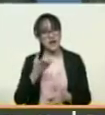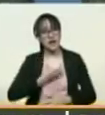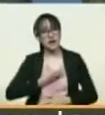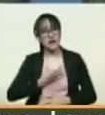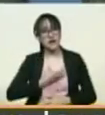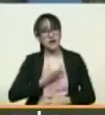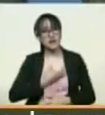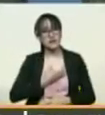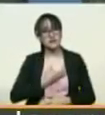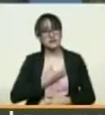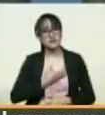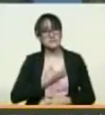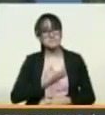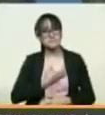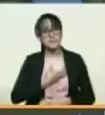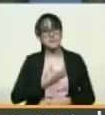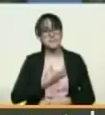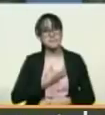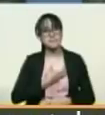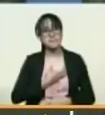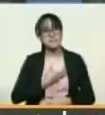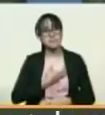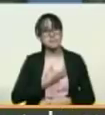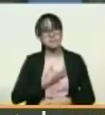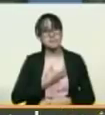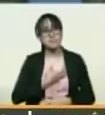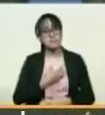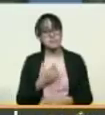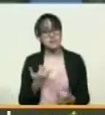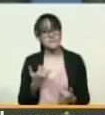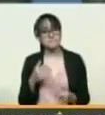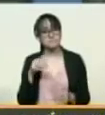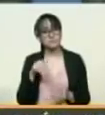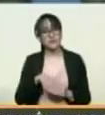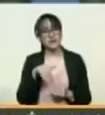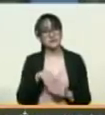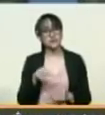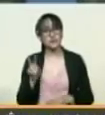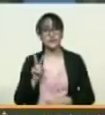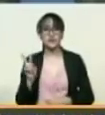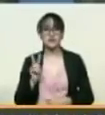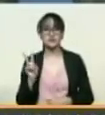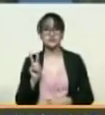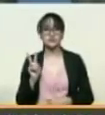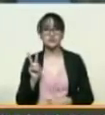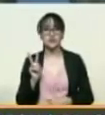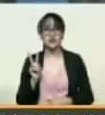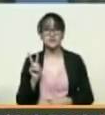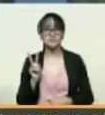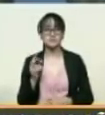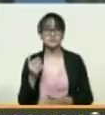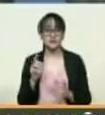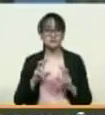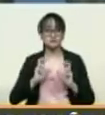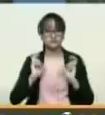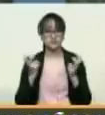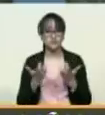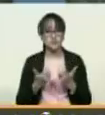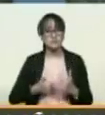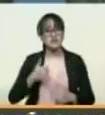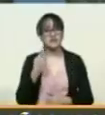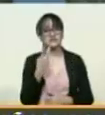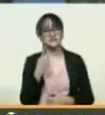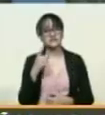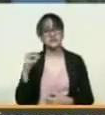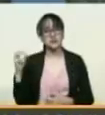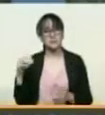que no eran las más, digamos, llamativas de las elecciones en Venezuela, bueno, estábamos en una sala donde había más de 100